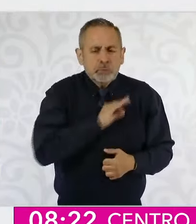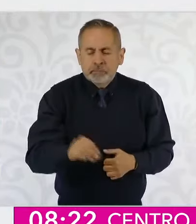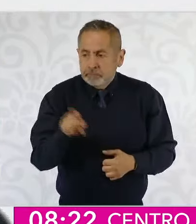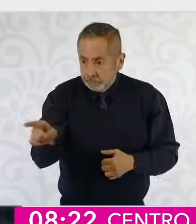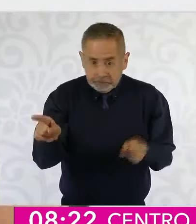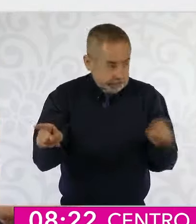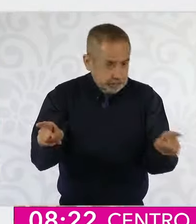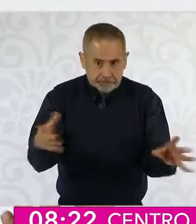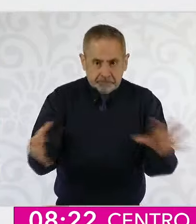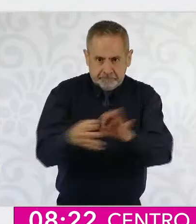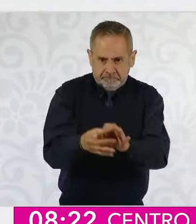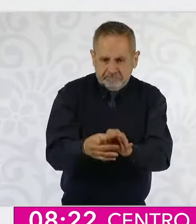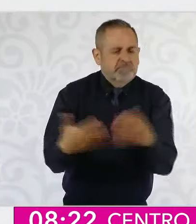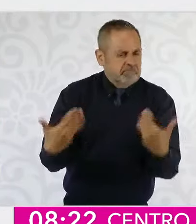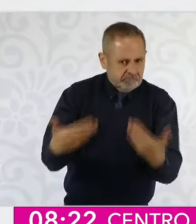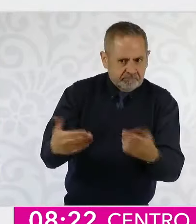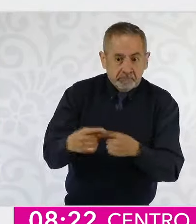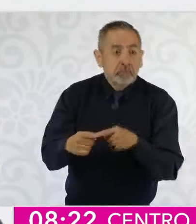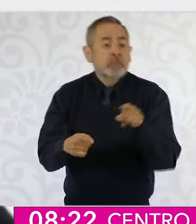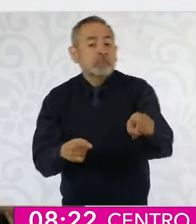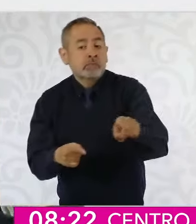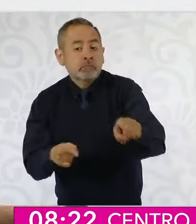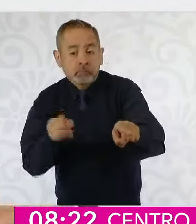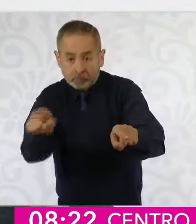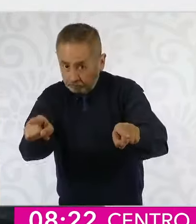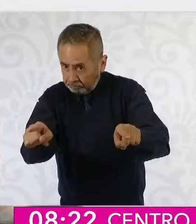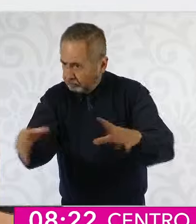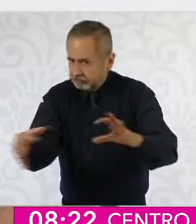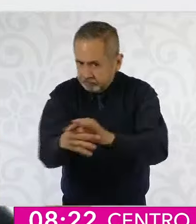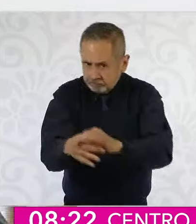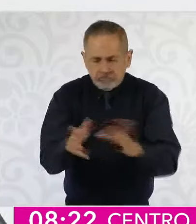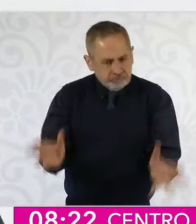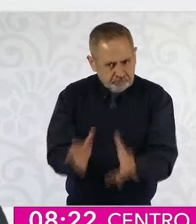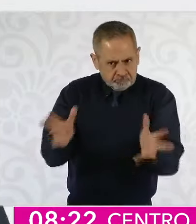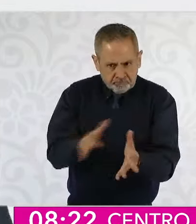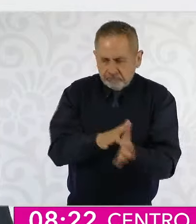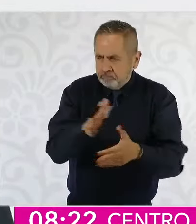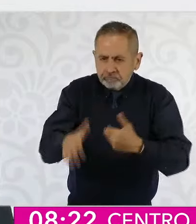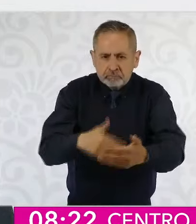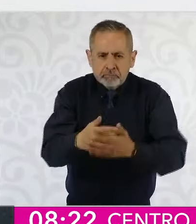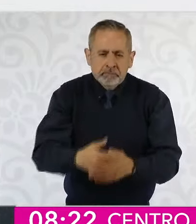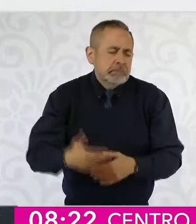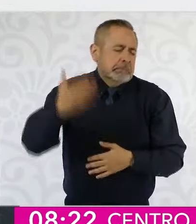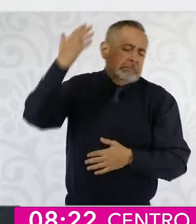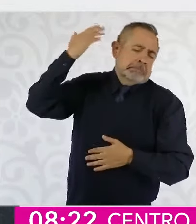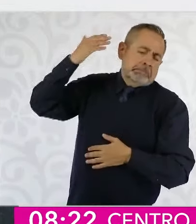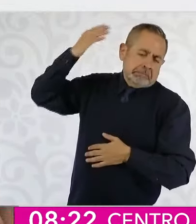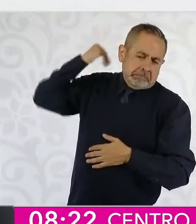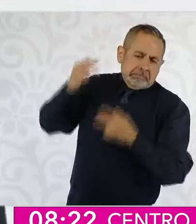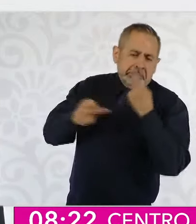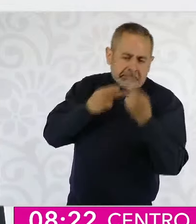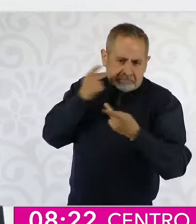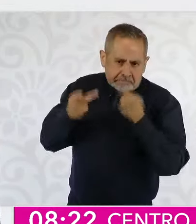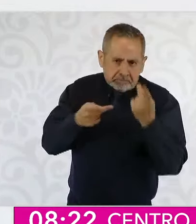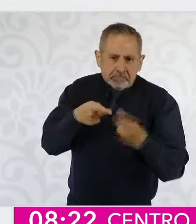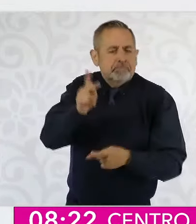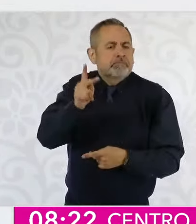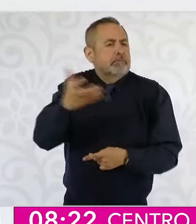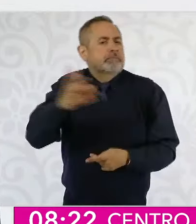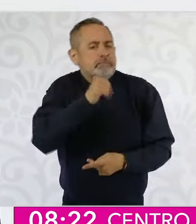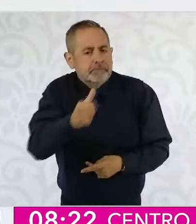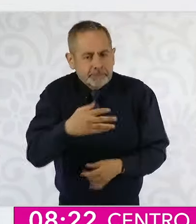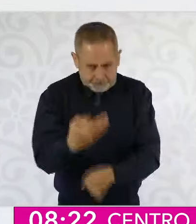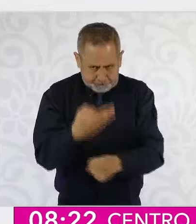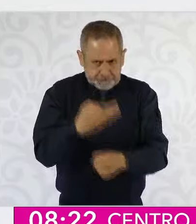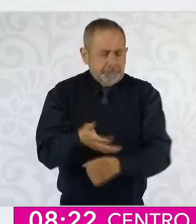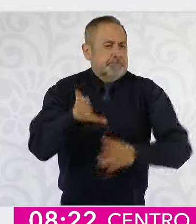cadenas productivas y también el valor agregado, que son temas que se han hablado desde hace mucho tiempo en el país, pero que ahora pues